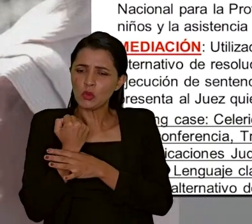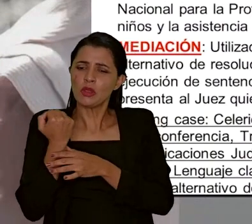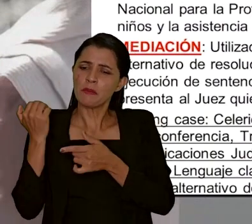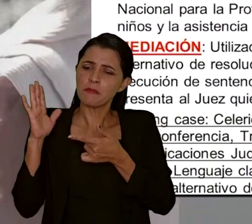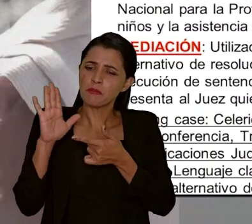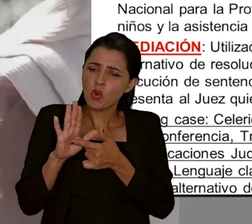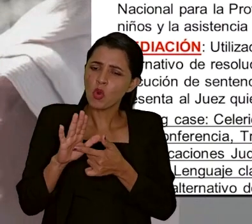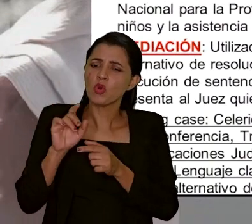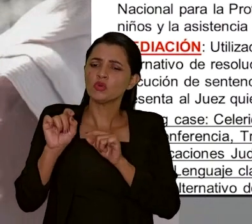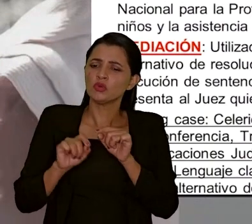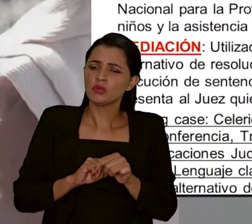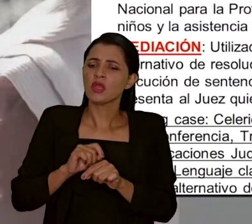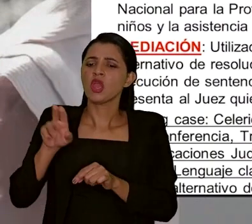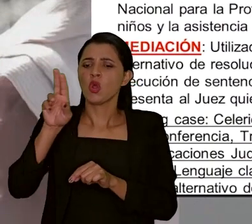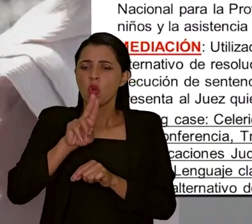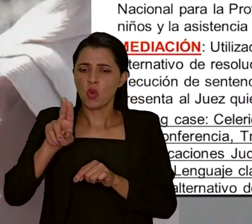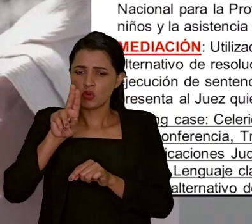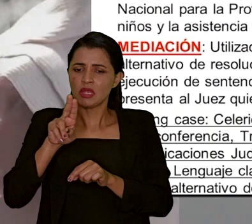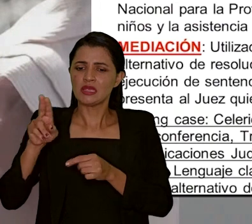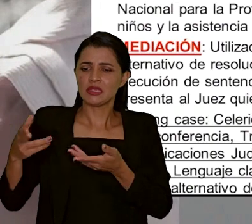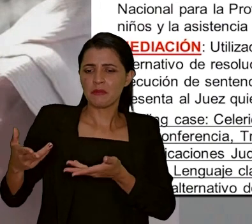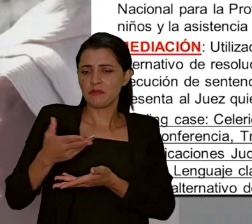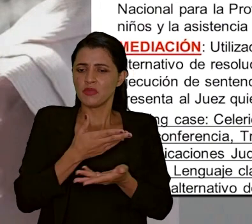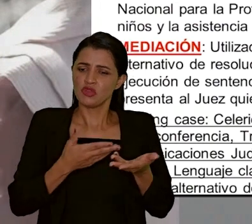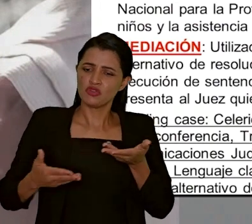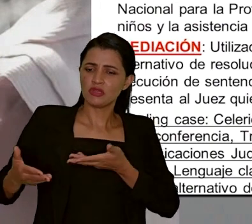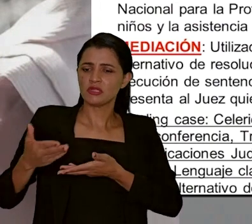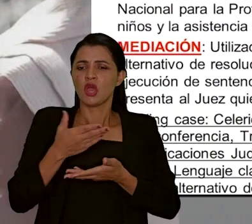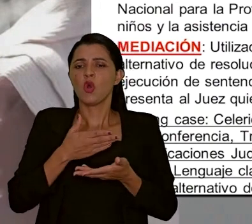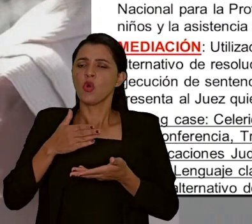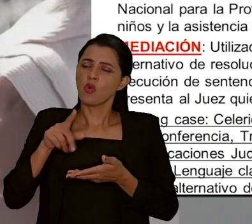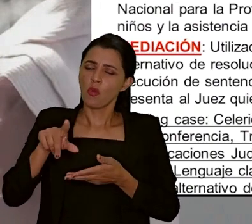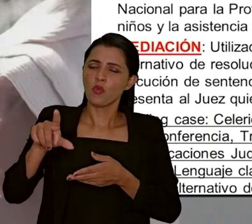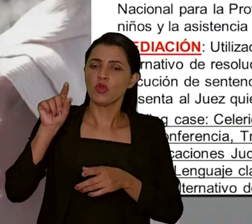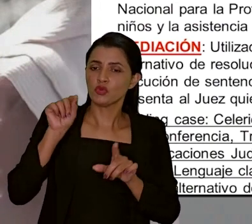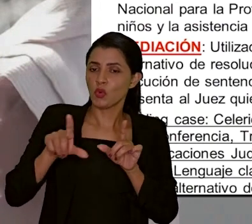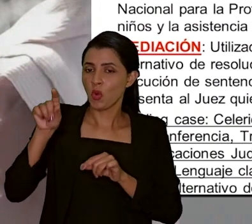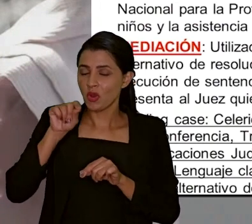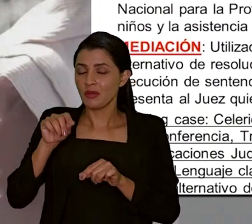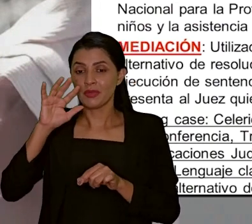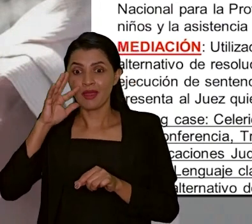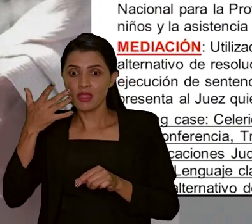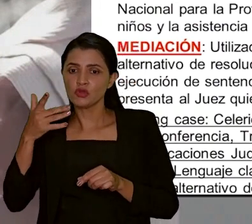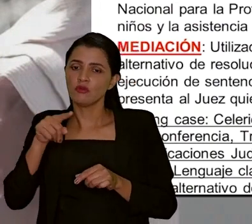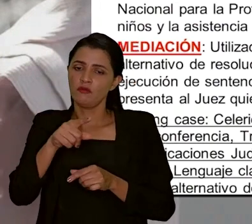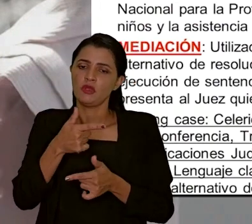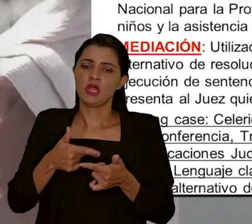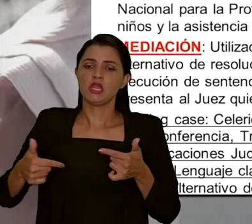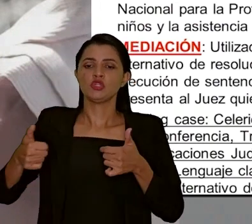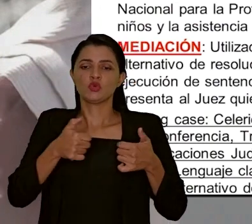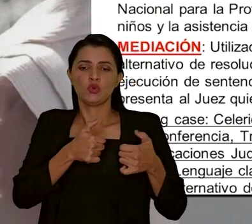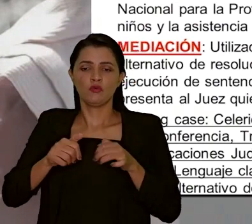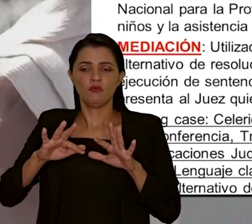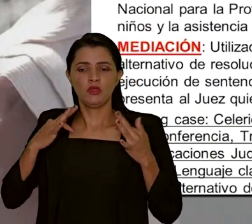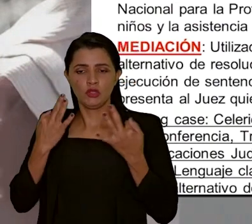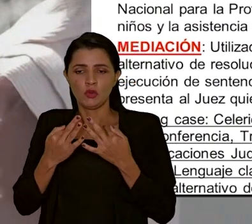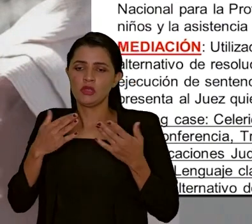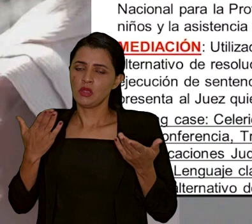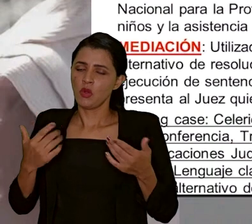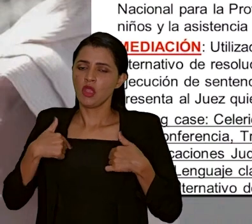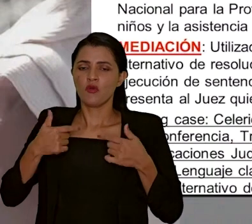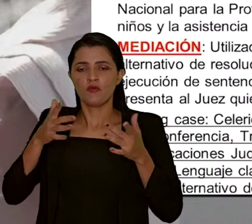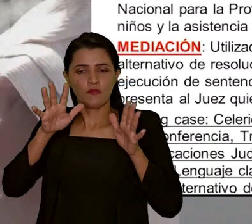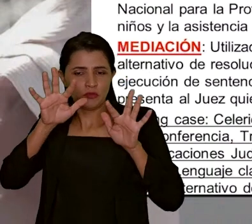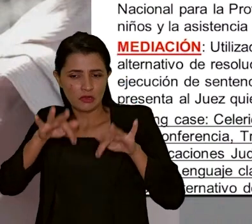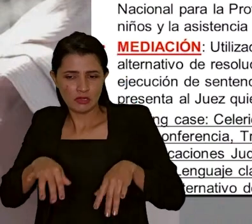la mediación como método alternativo de resolución de conflictos. Bueno, con esto termino y justamente quería traer este